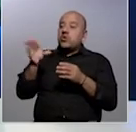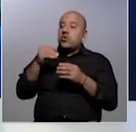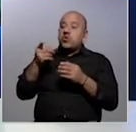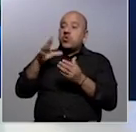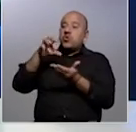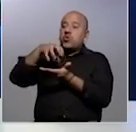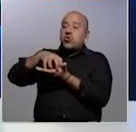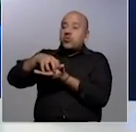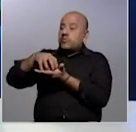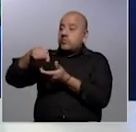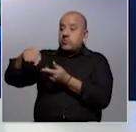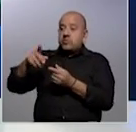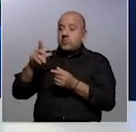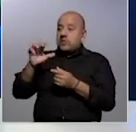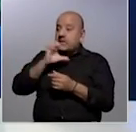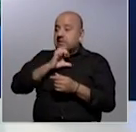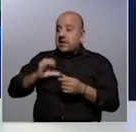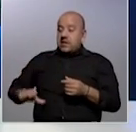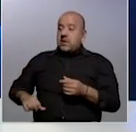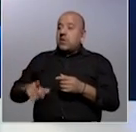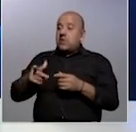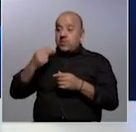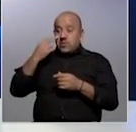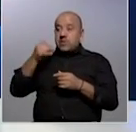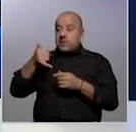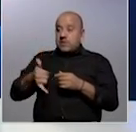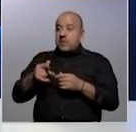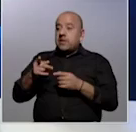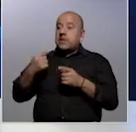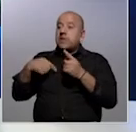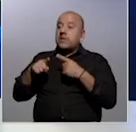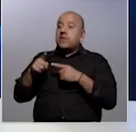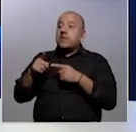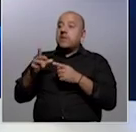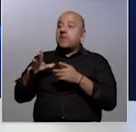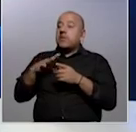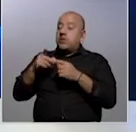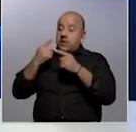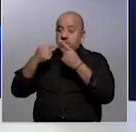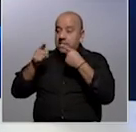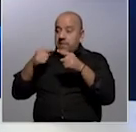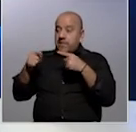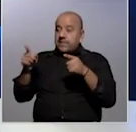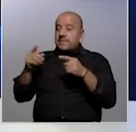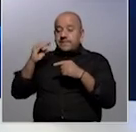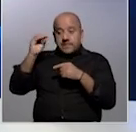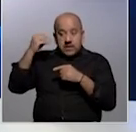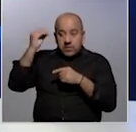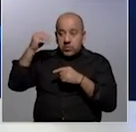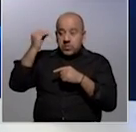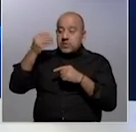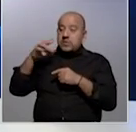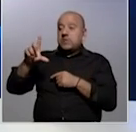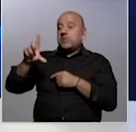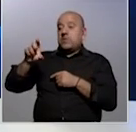están inmersos dentro de esa estructura entonces los abordajes son diversos y la preocupación es lógica